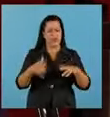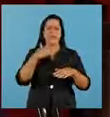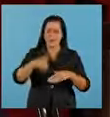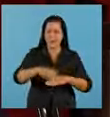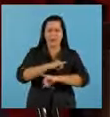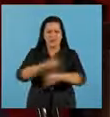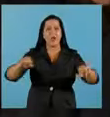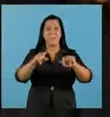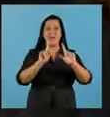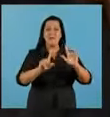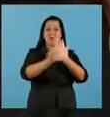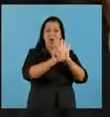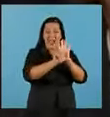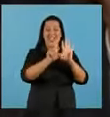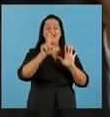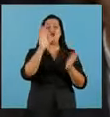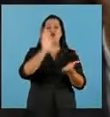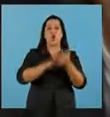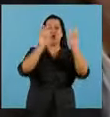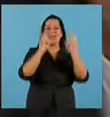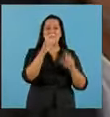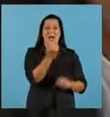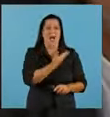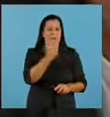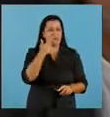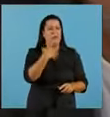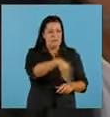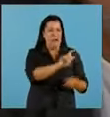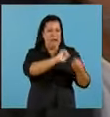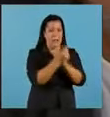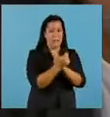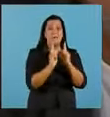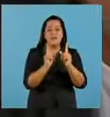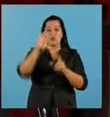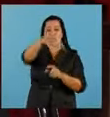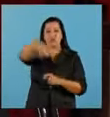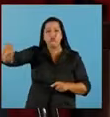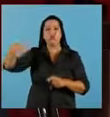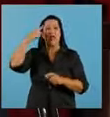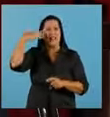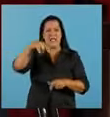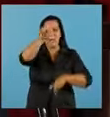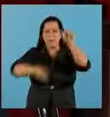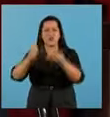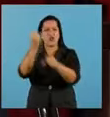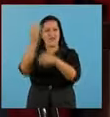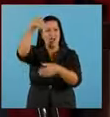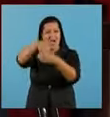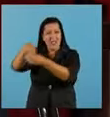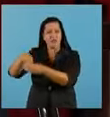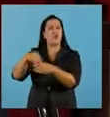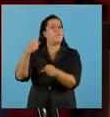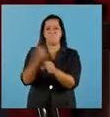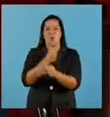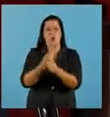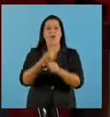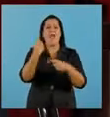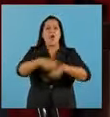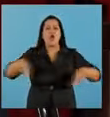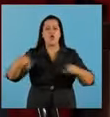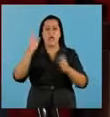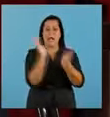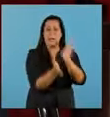ley de inteligencia, impidiendo a los organismos de inteligencia y a sus miembros realizar tareas